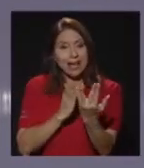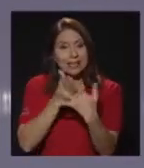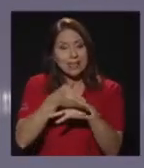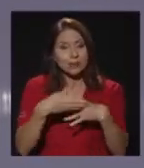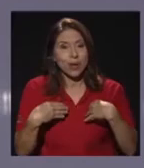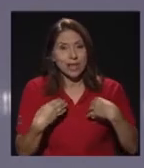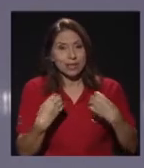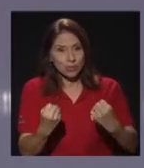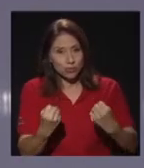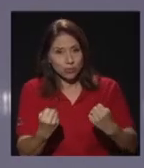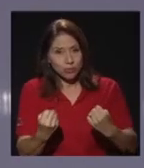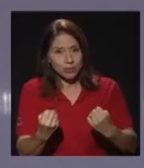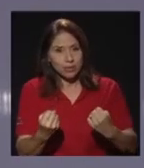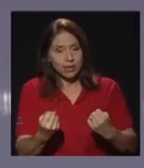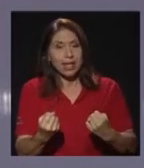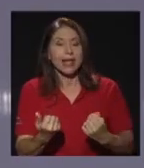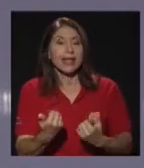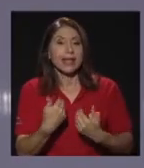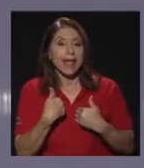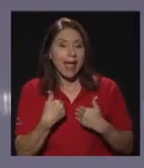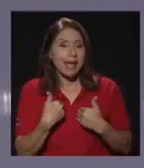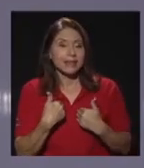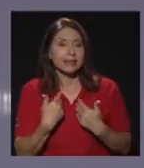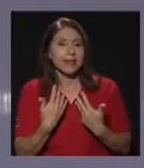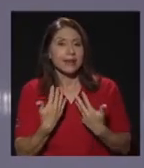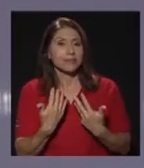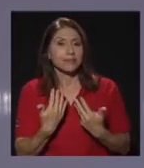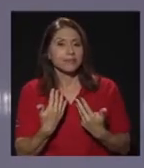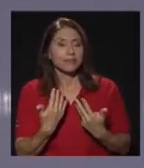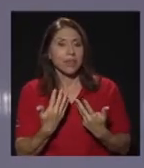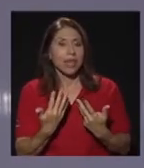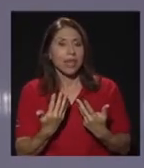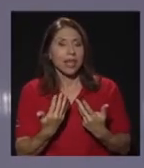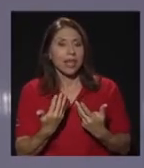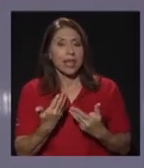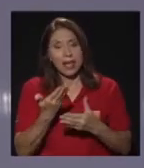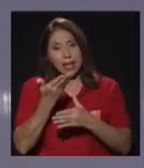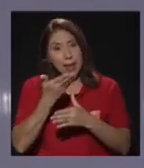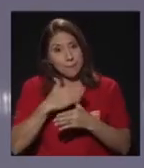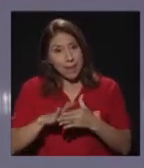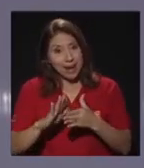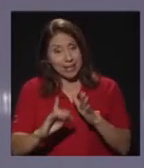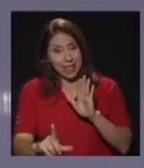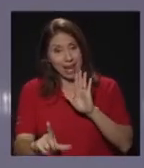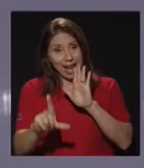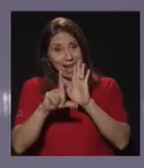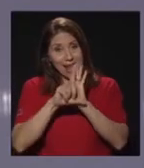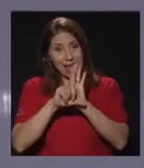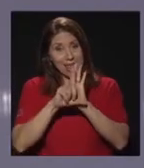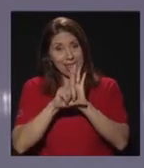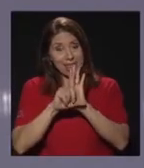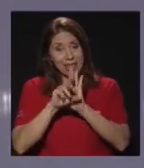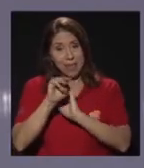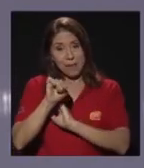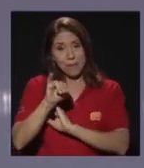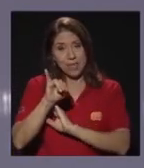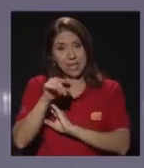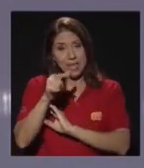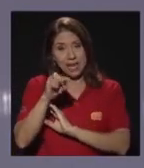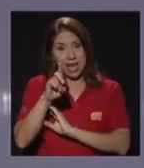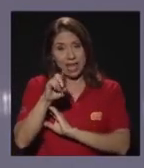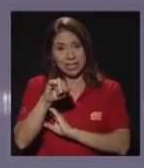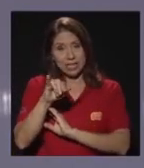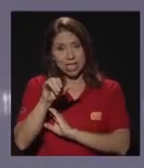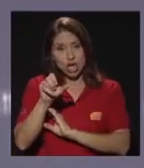que haya en la parte de la ley de migración, se considere un